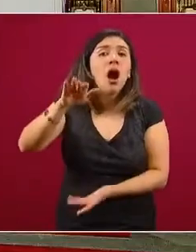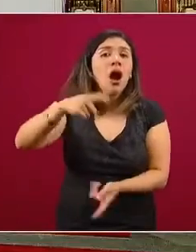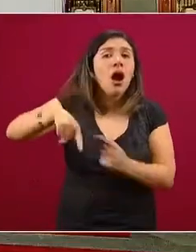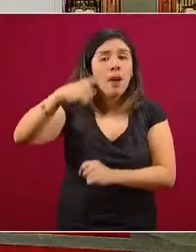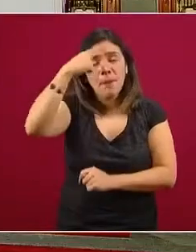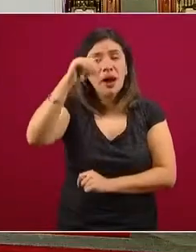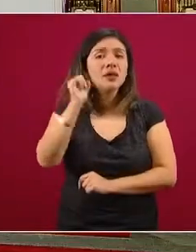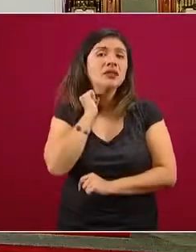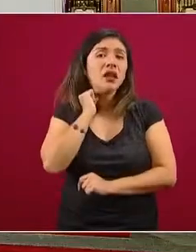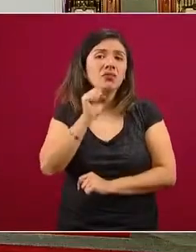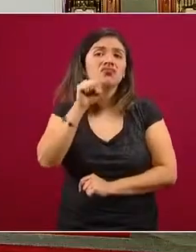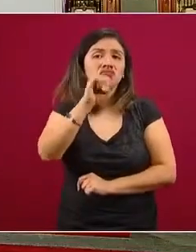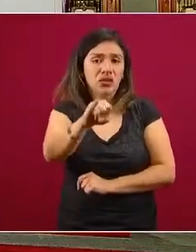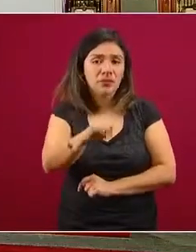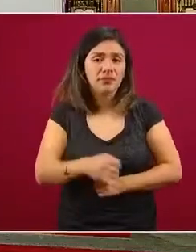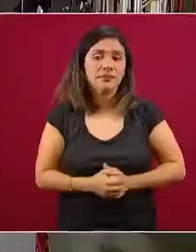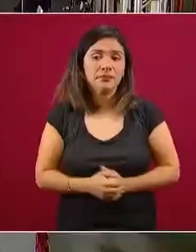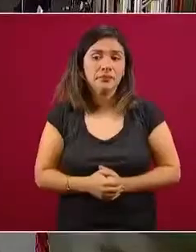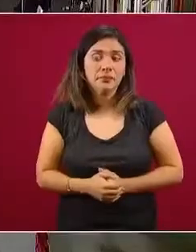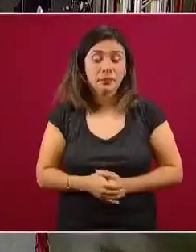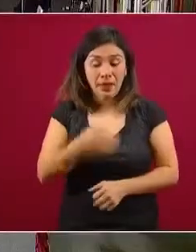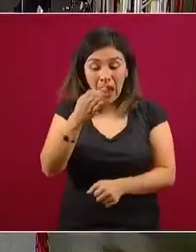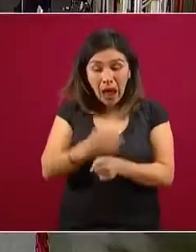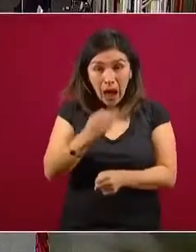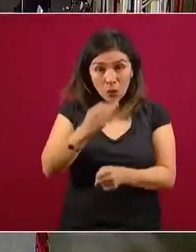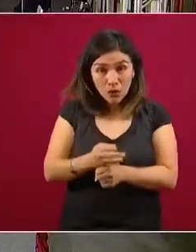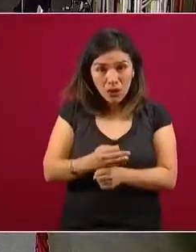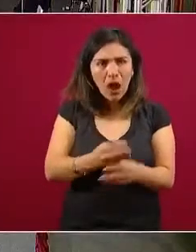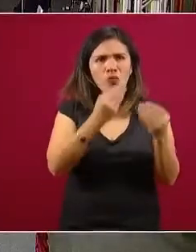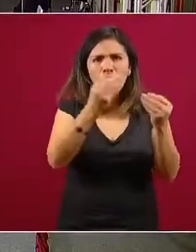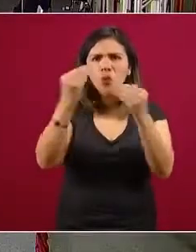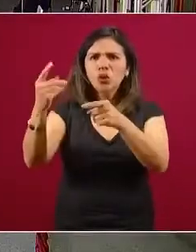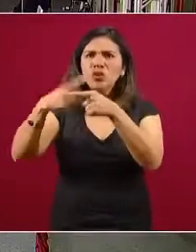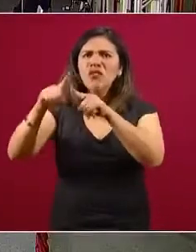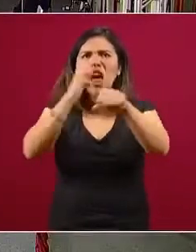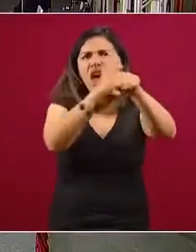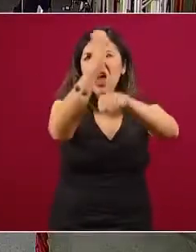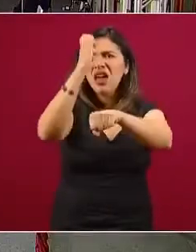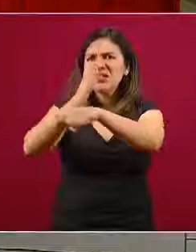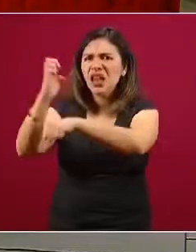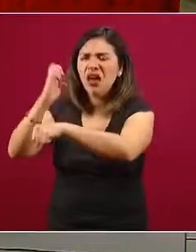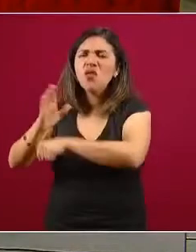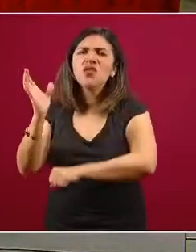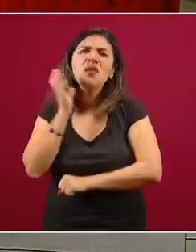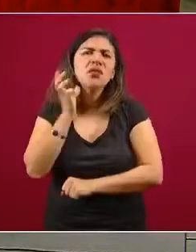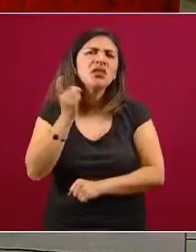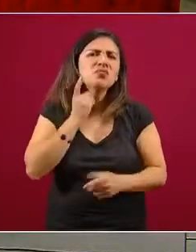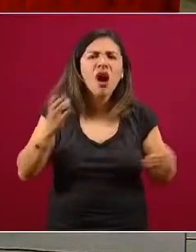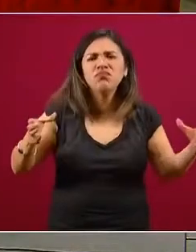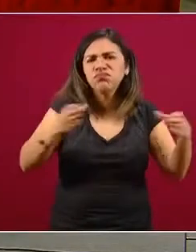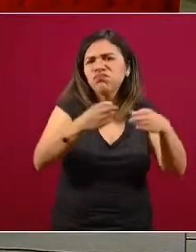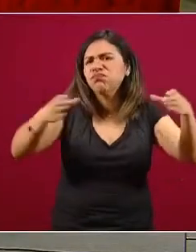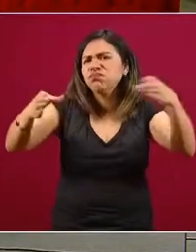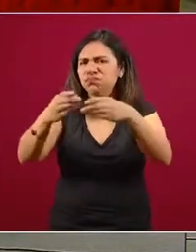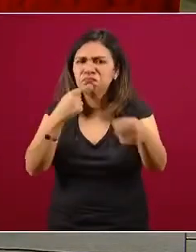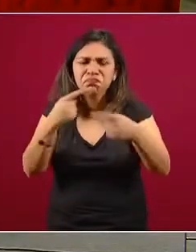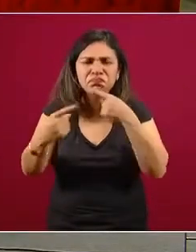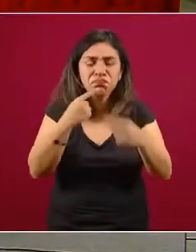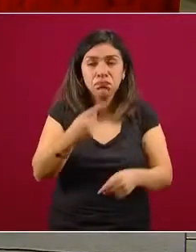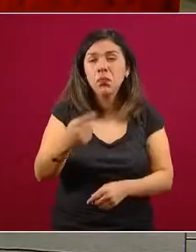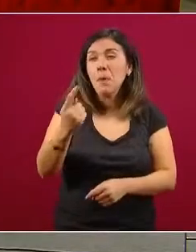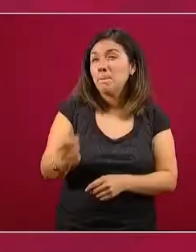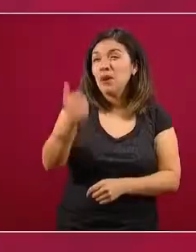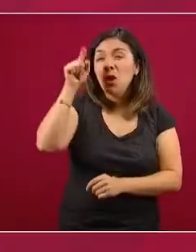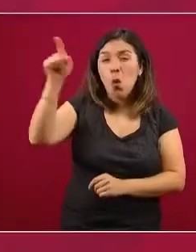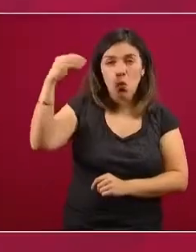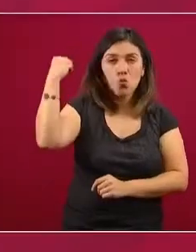los senadores. En este momento, varios congresos estatales, congresos locales, y hasta donde llega nuestro conocimiento, el primero